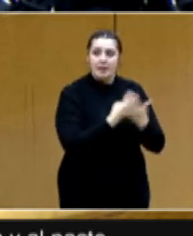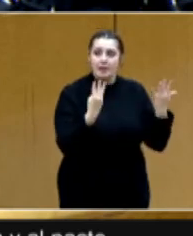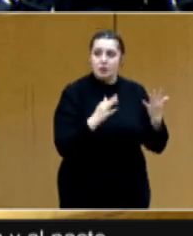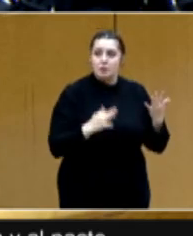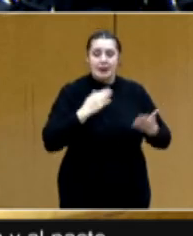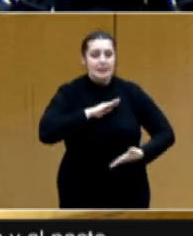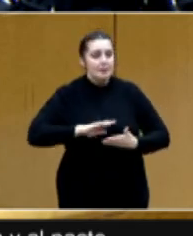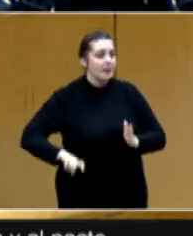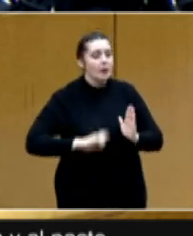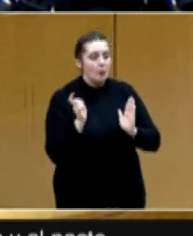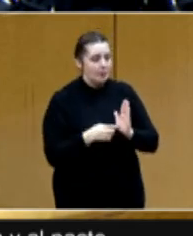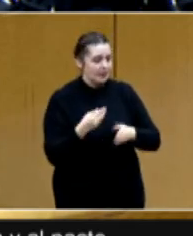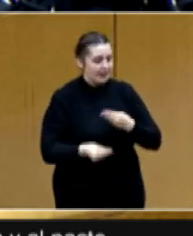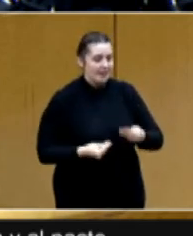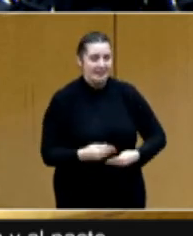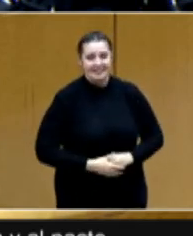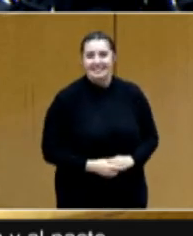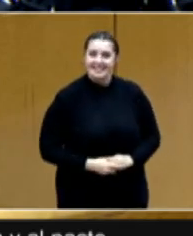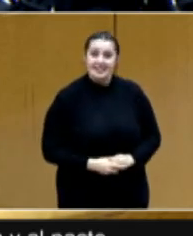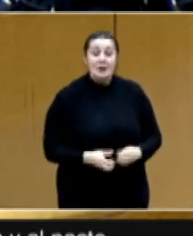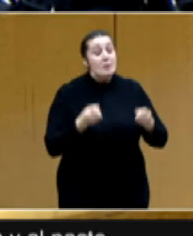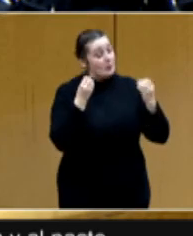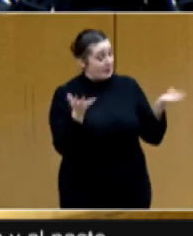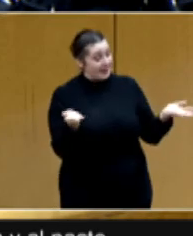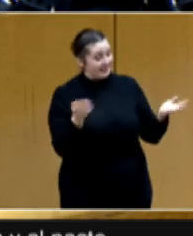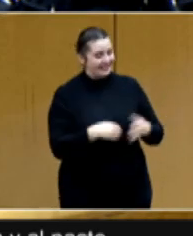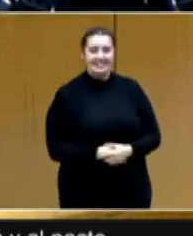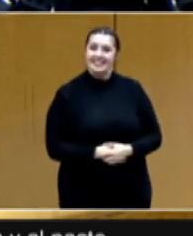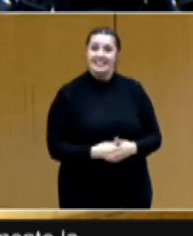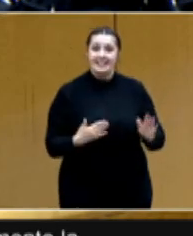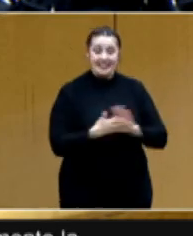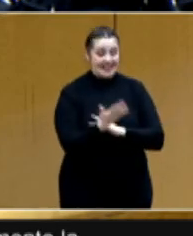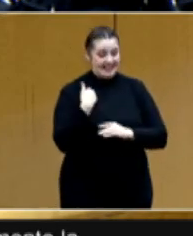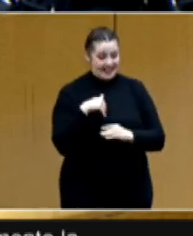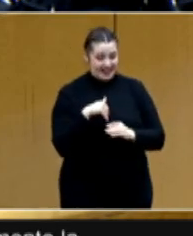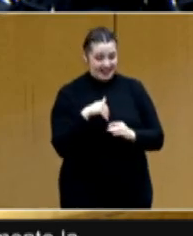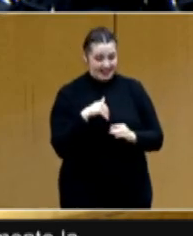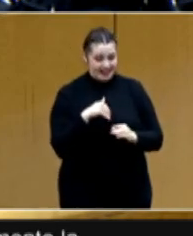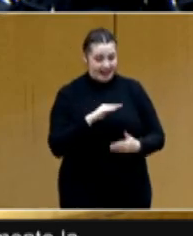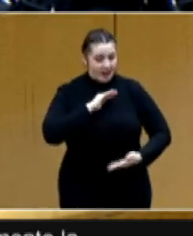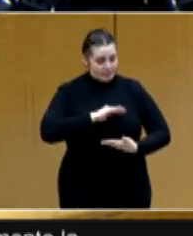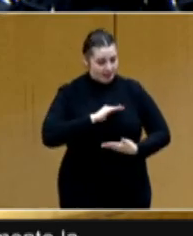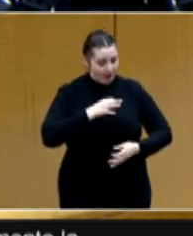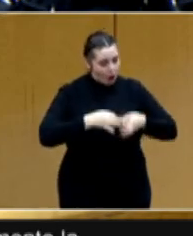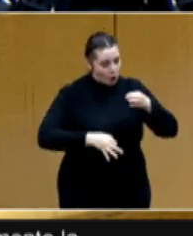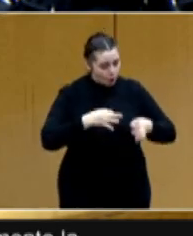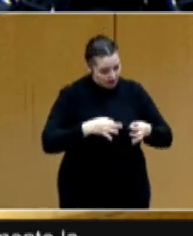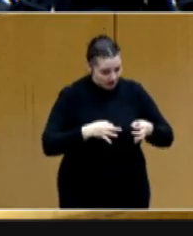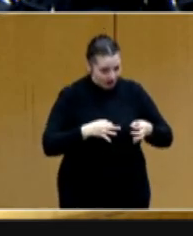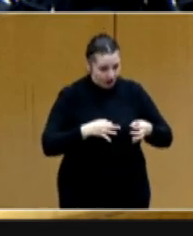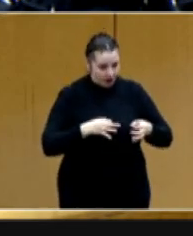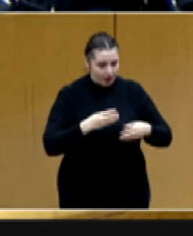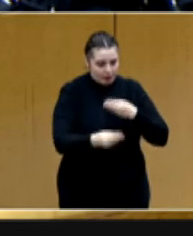obrar Pues bien una vez desterrado el Binomio de la capacidad jurídica de la capacidad de obrar y